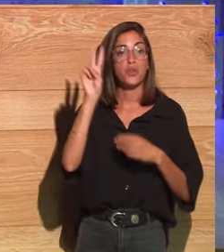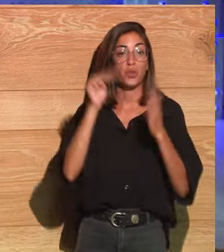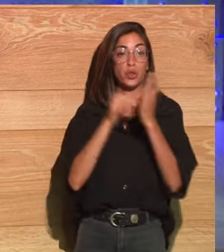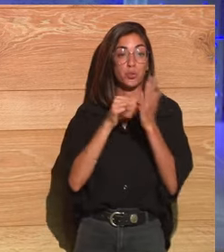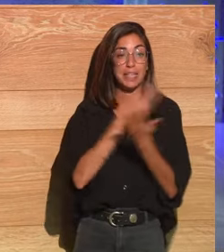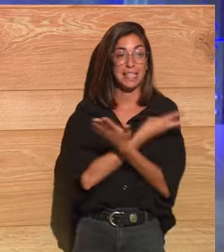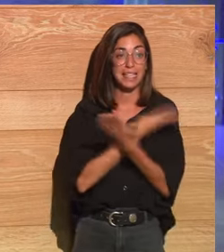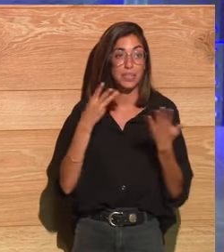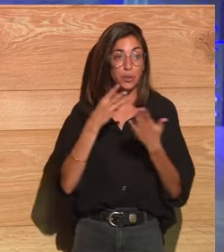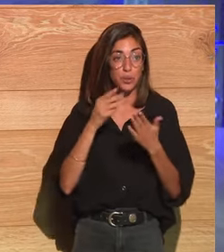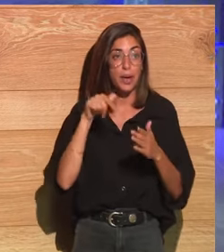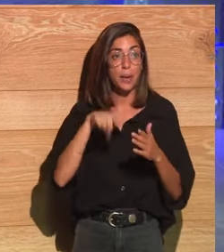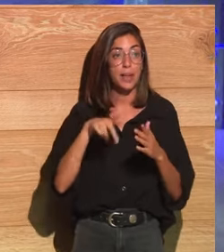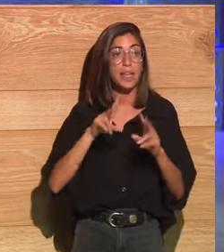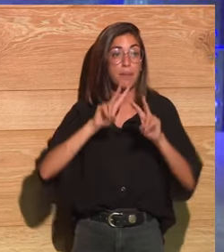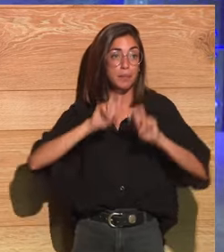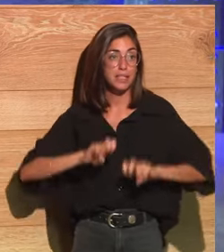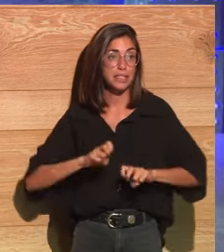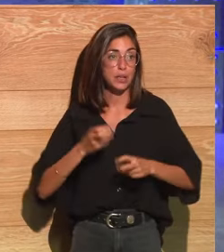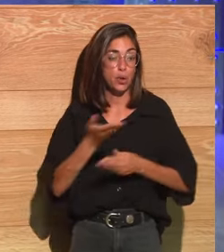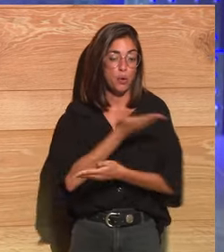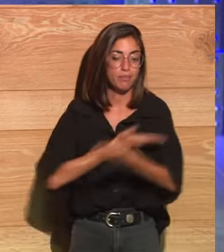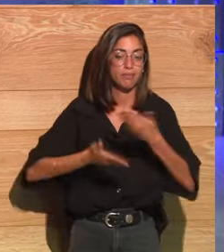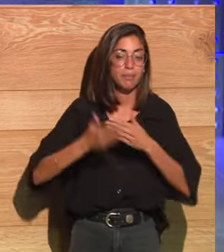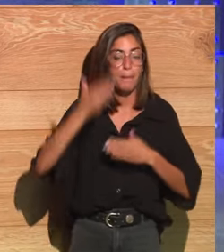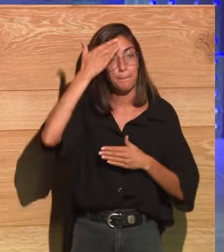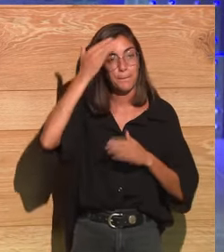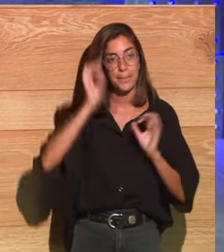investigadora, co-investigadora principal.